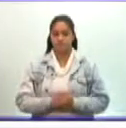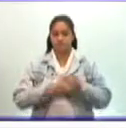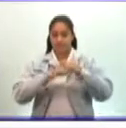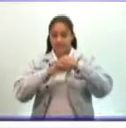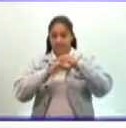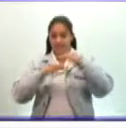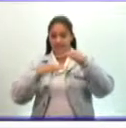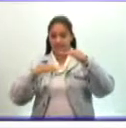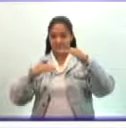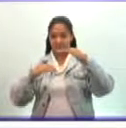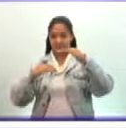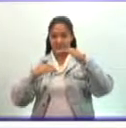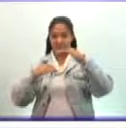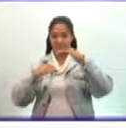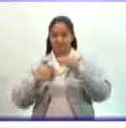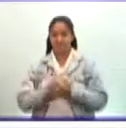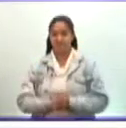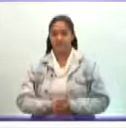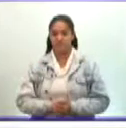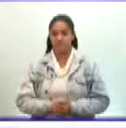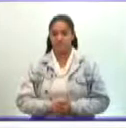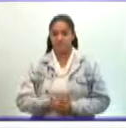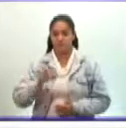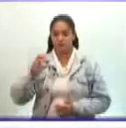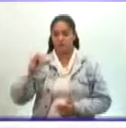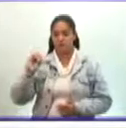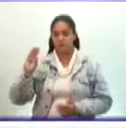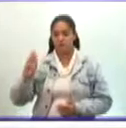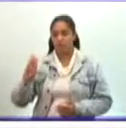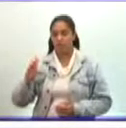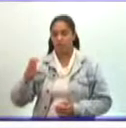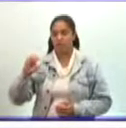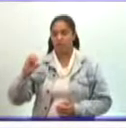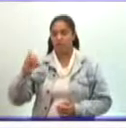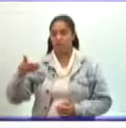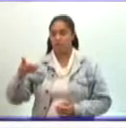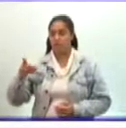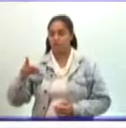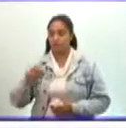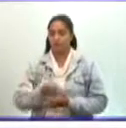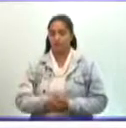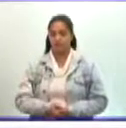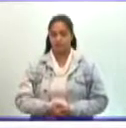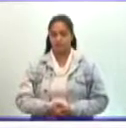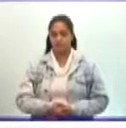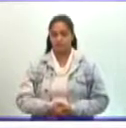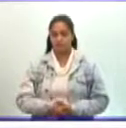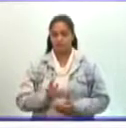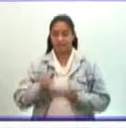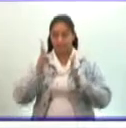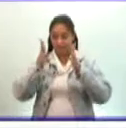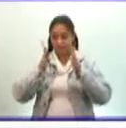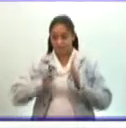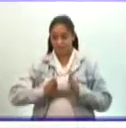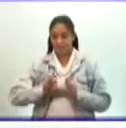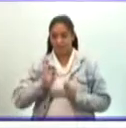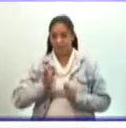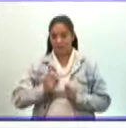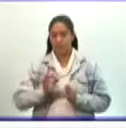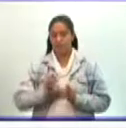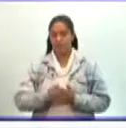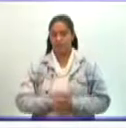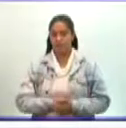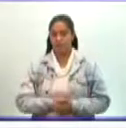Intersectan a las semirrectas OB y OD. Estas paralelas son las que